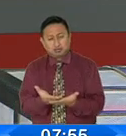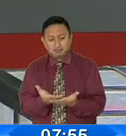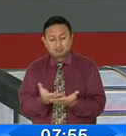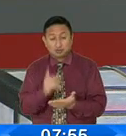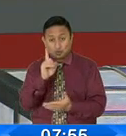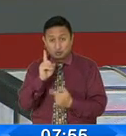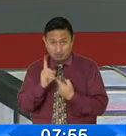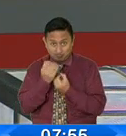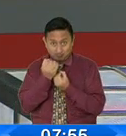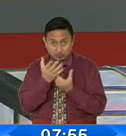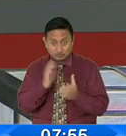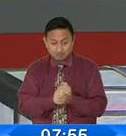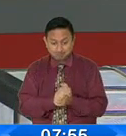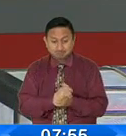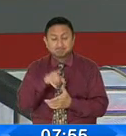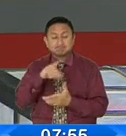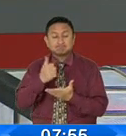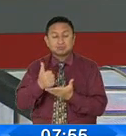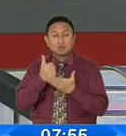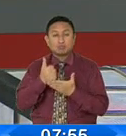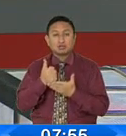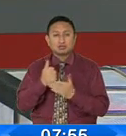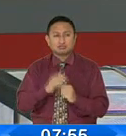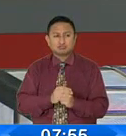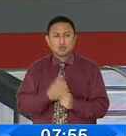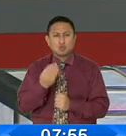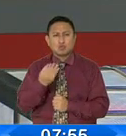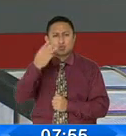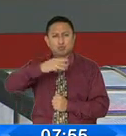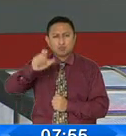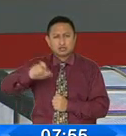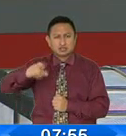ellas, sobre todo que ha beneficiado a cientos de migrantes